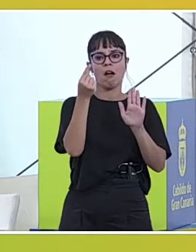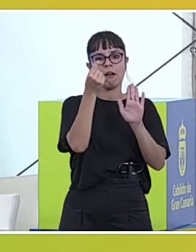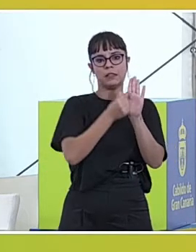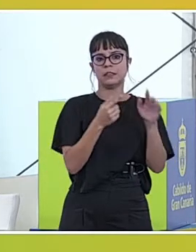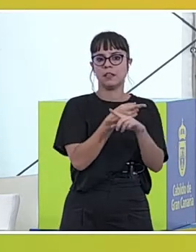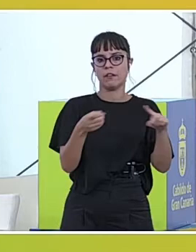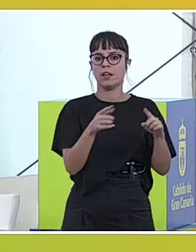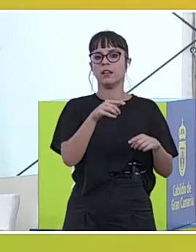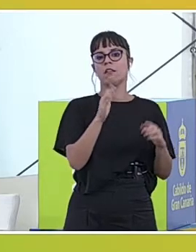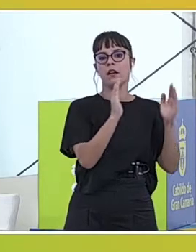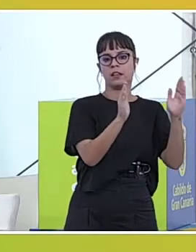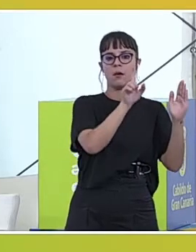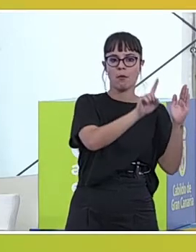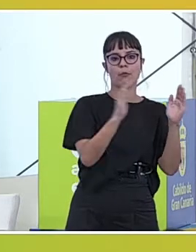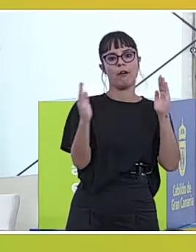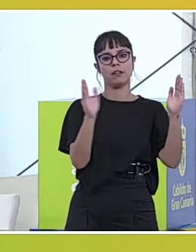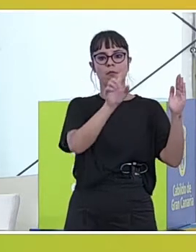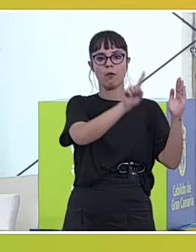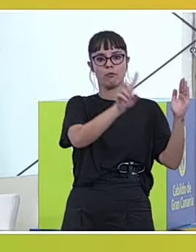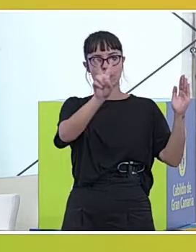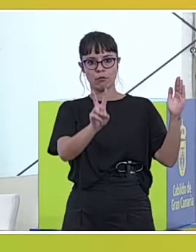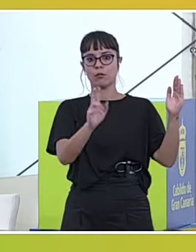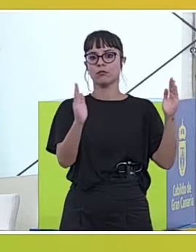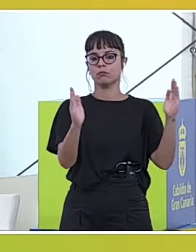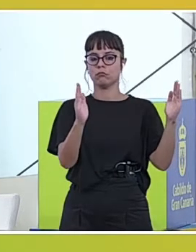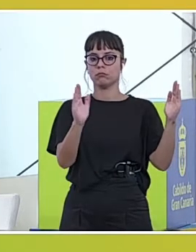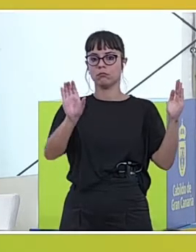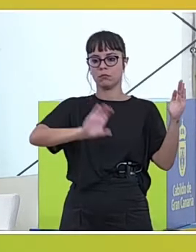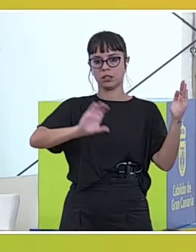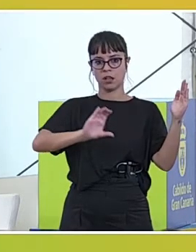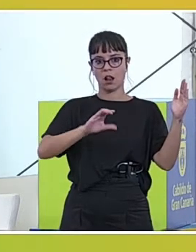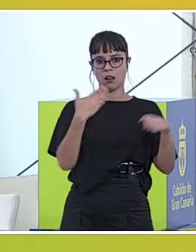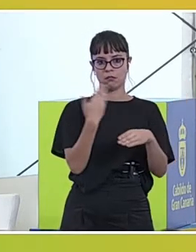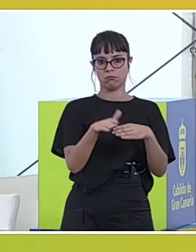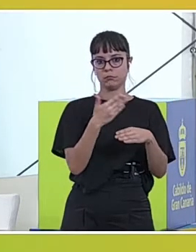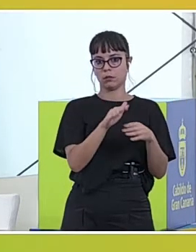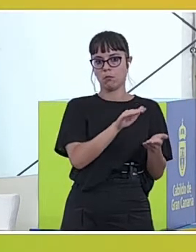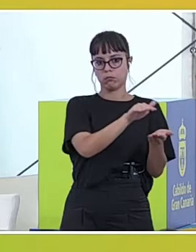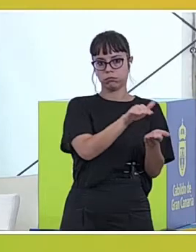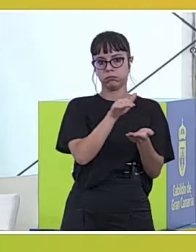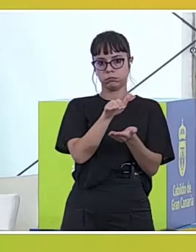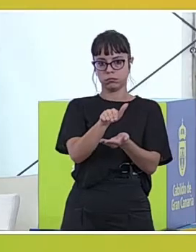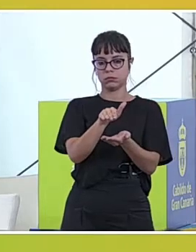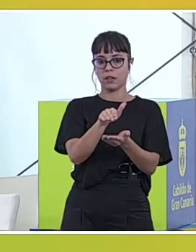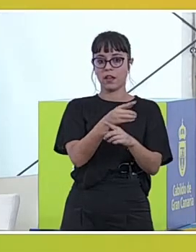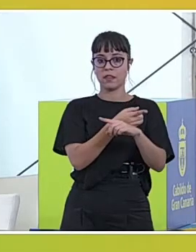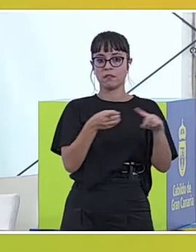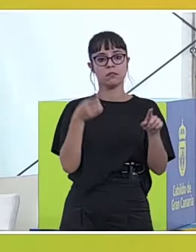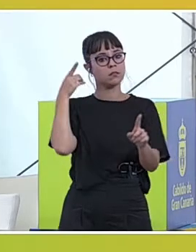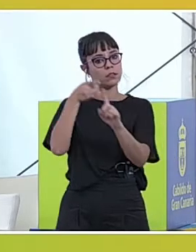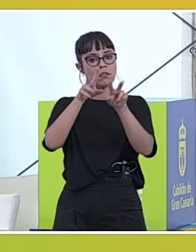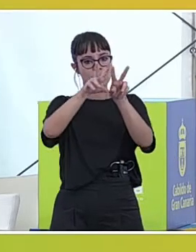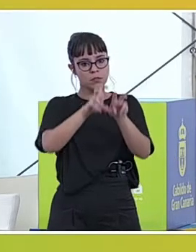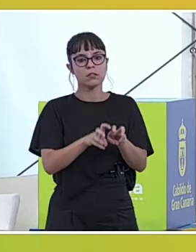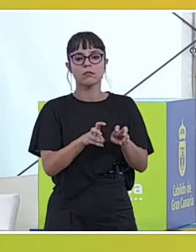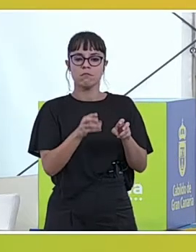de una etapa, salmueras de 2 etapas y que así se pueda optimizar esa investigación.